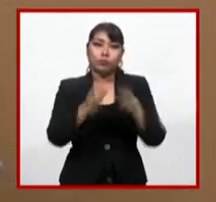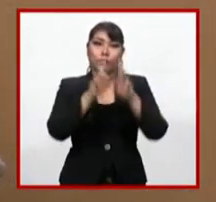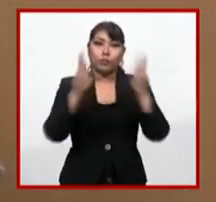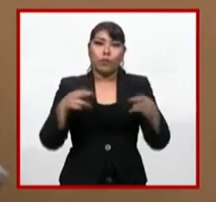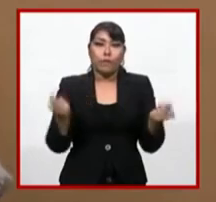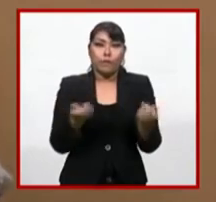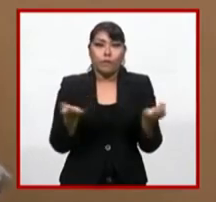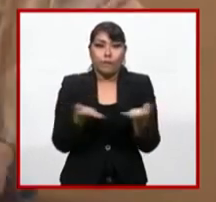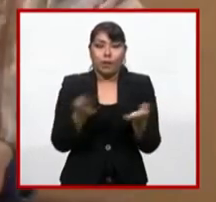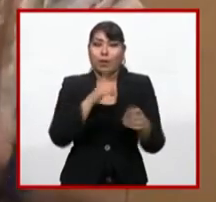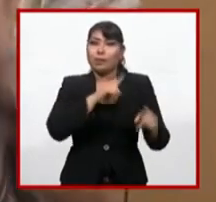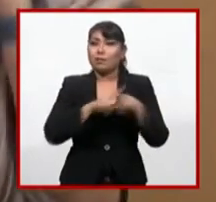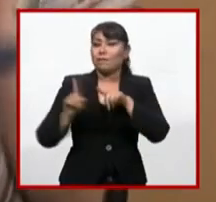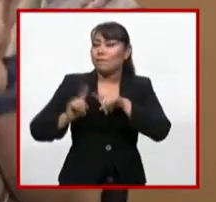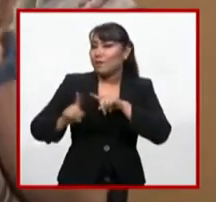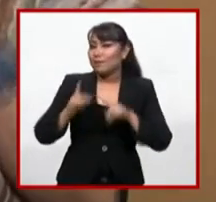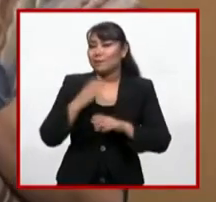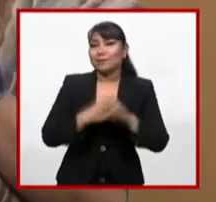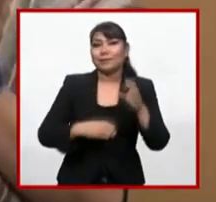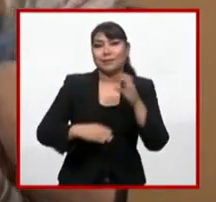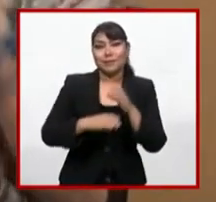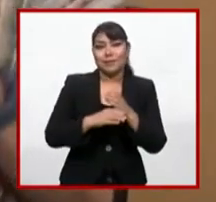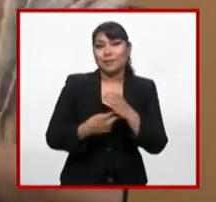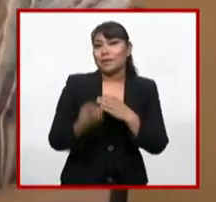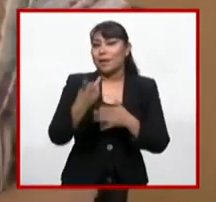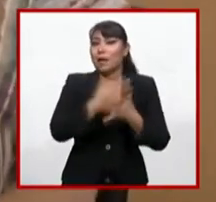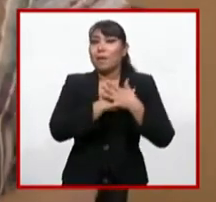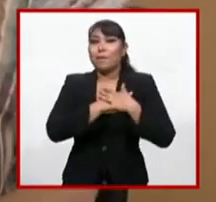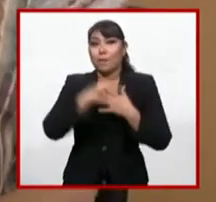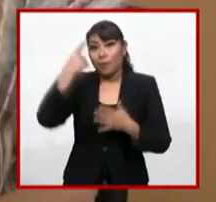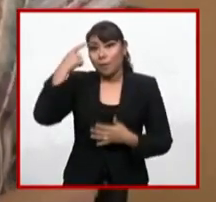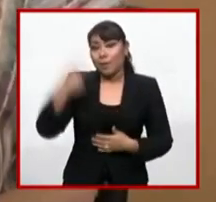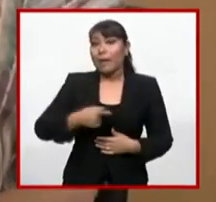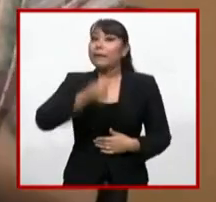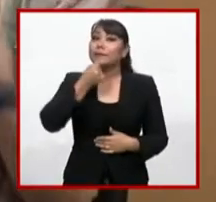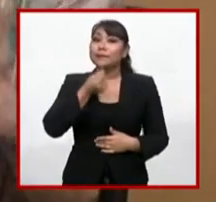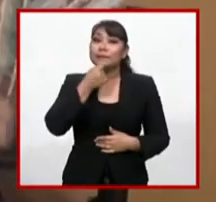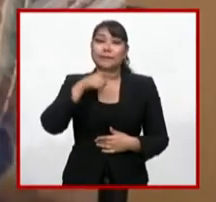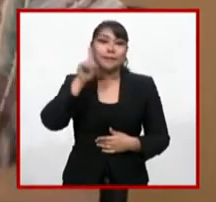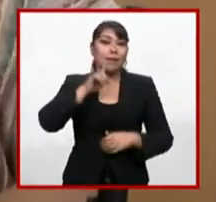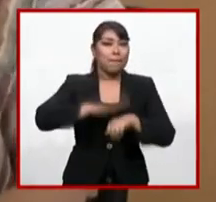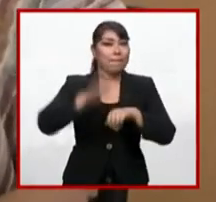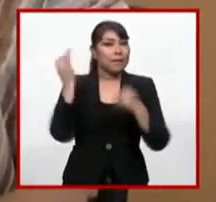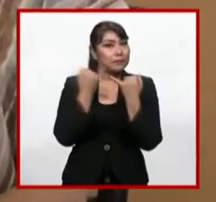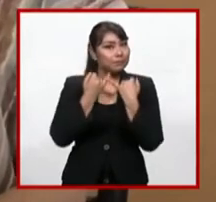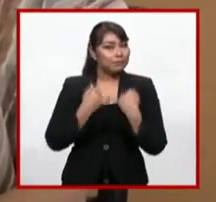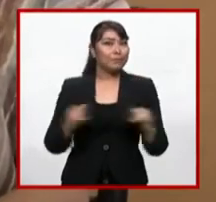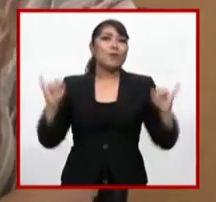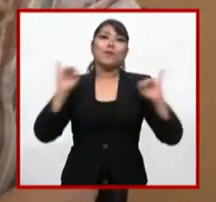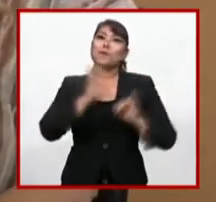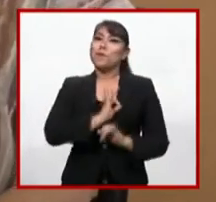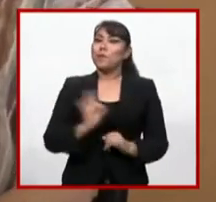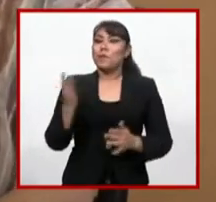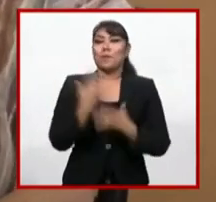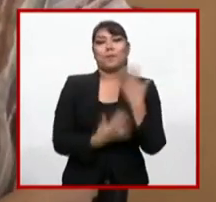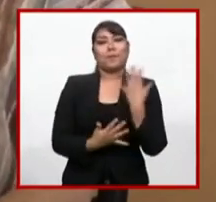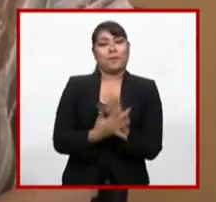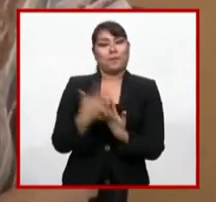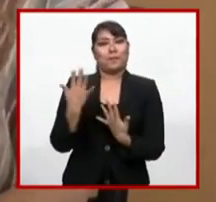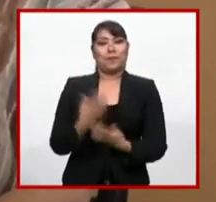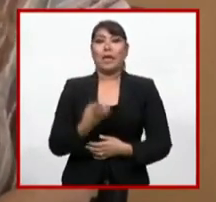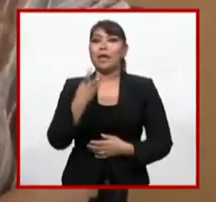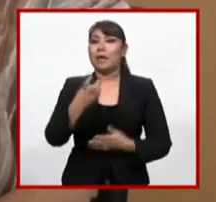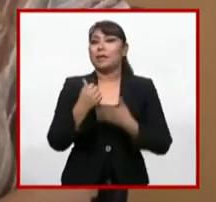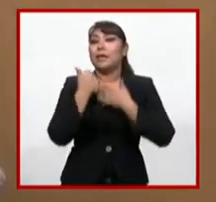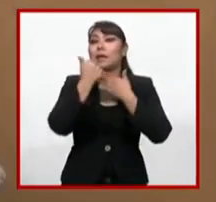refrigeradores y con mucho amor, porque queremos que ellos sean más independientes. Asimismo, gestionamos la